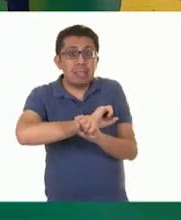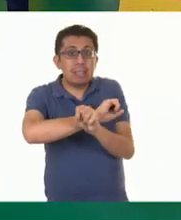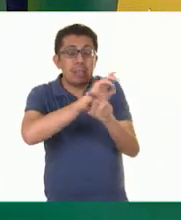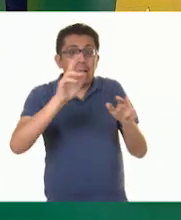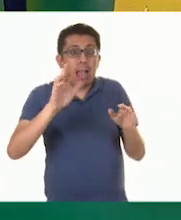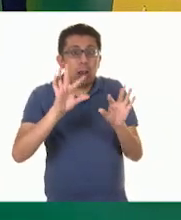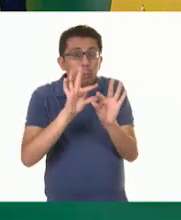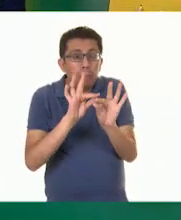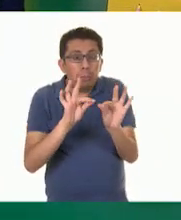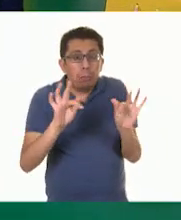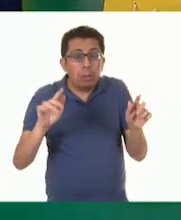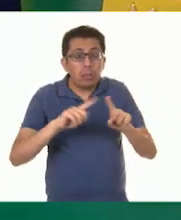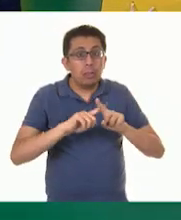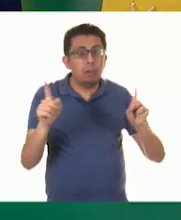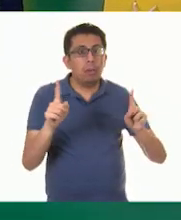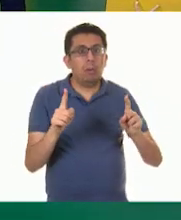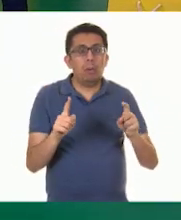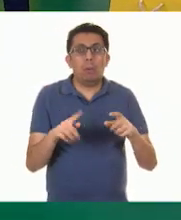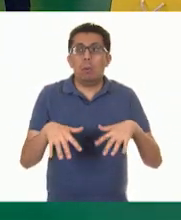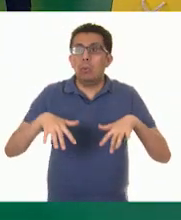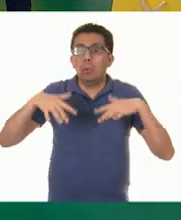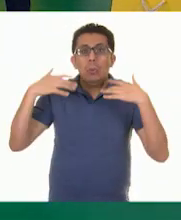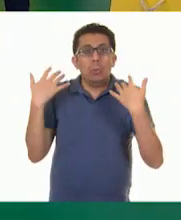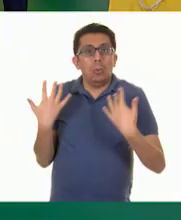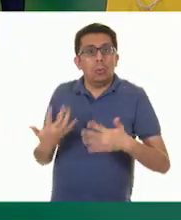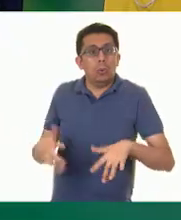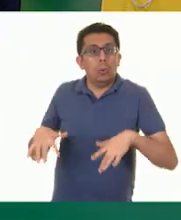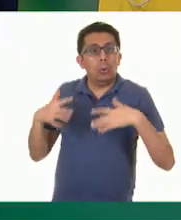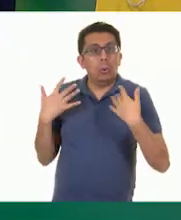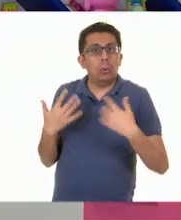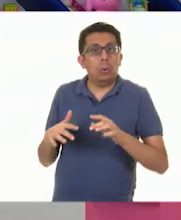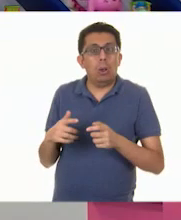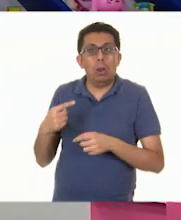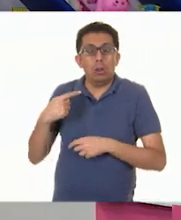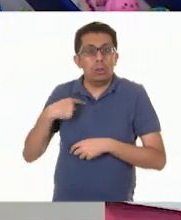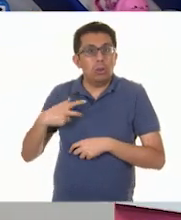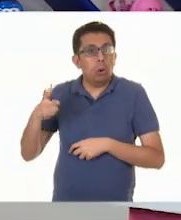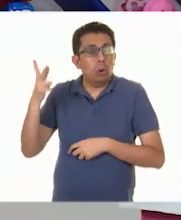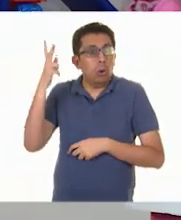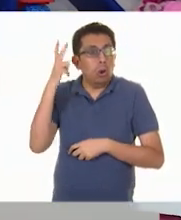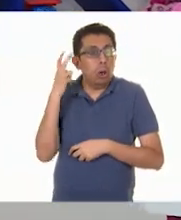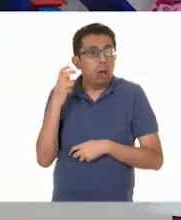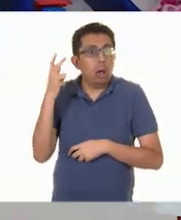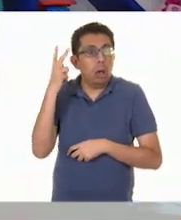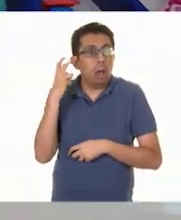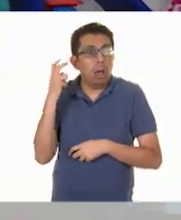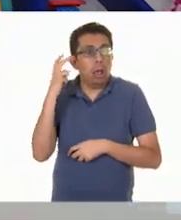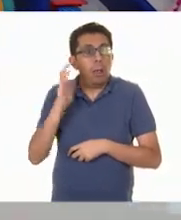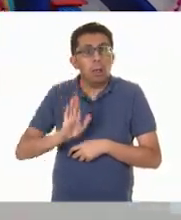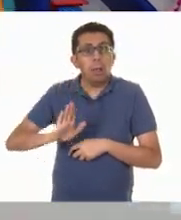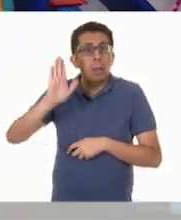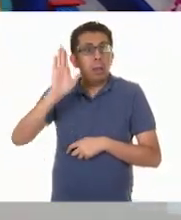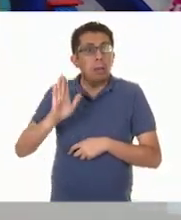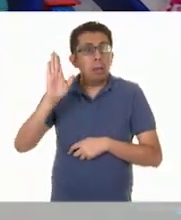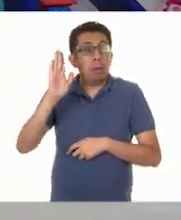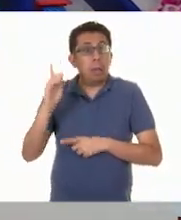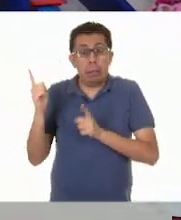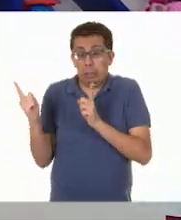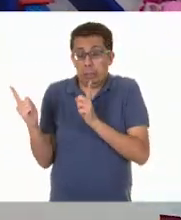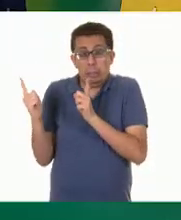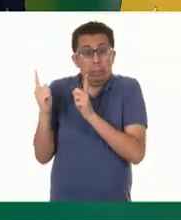otro? ¡Oh! ¿Qué te pareció? Oigan, escucho como si de verdad me estuvieras hablando aquí. En la